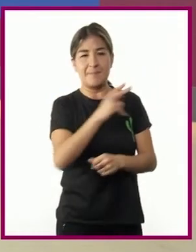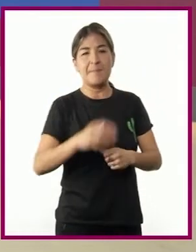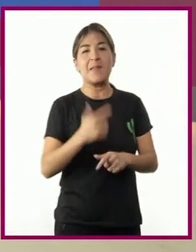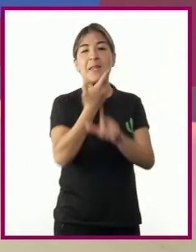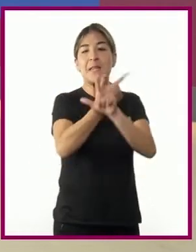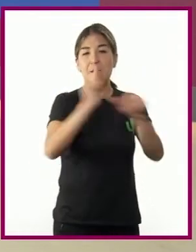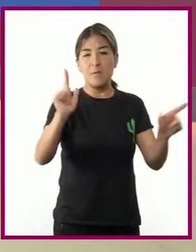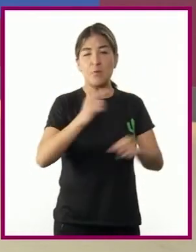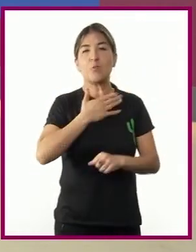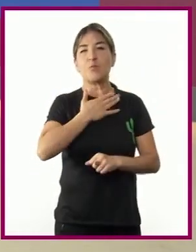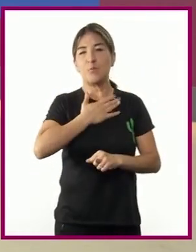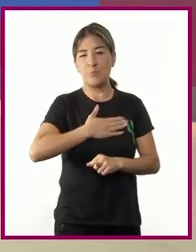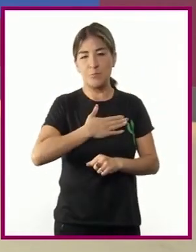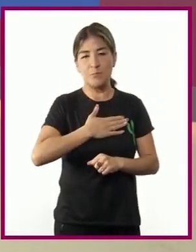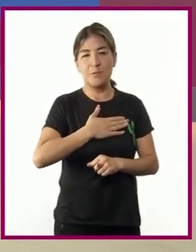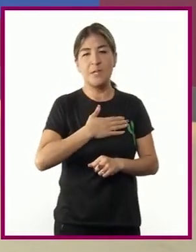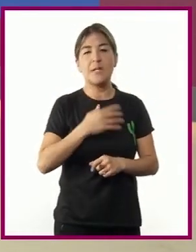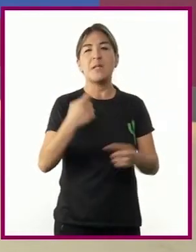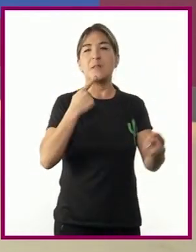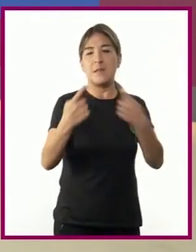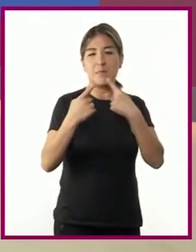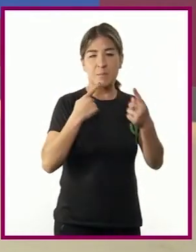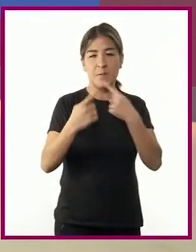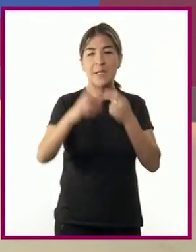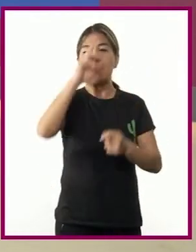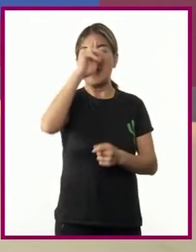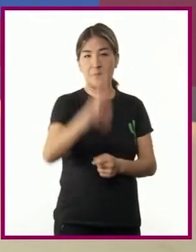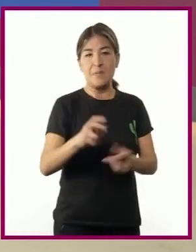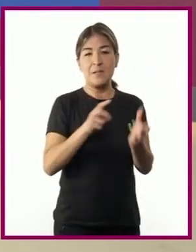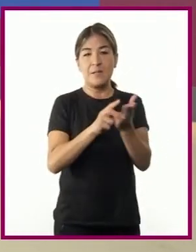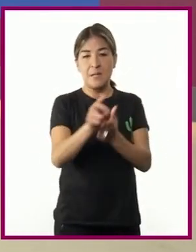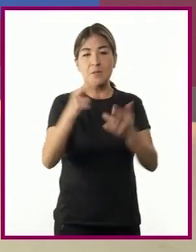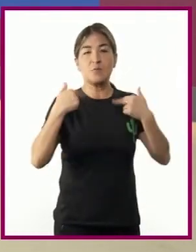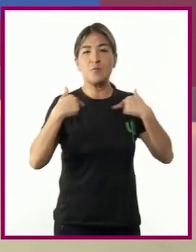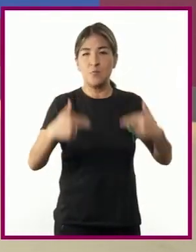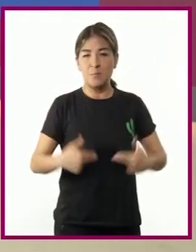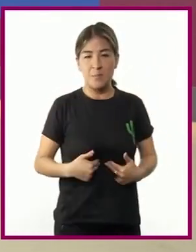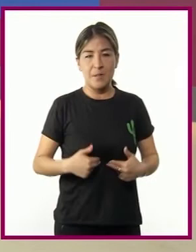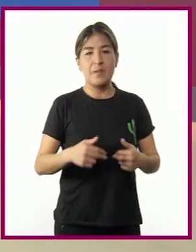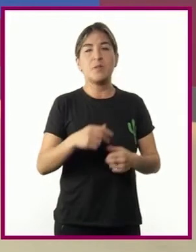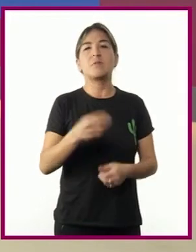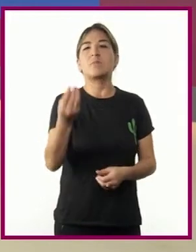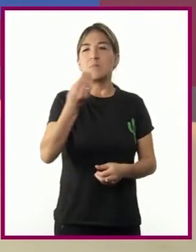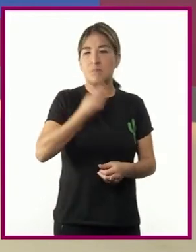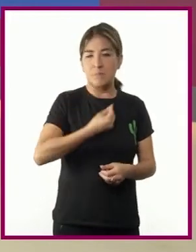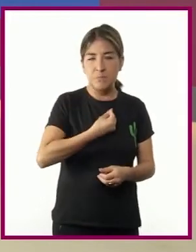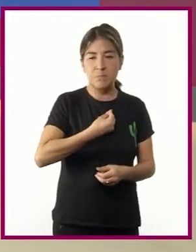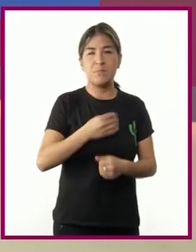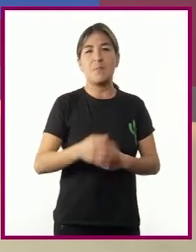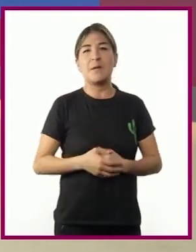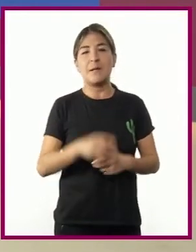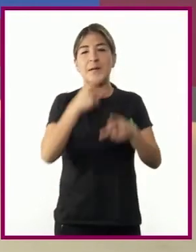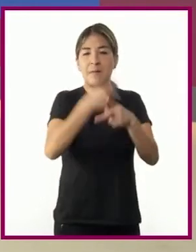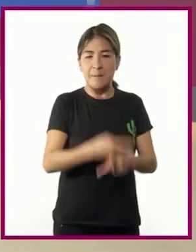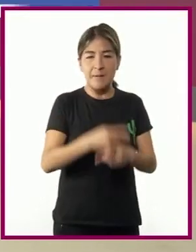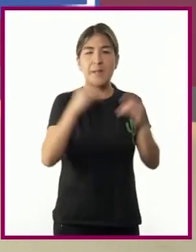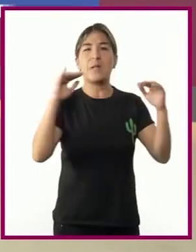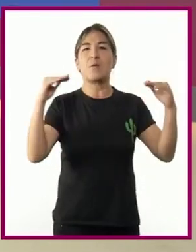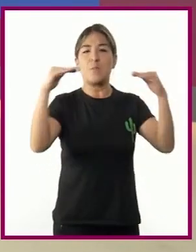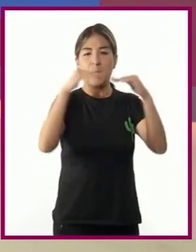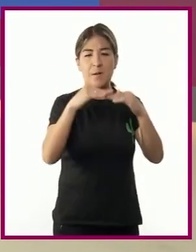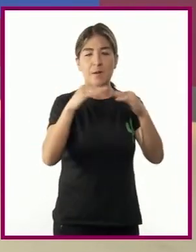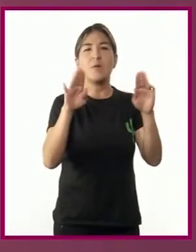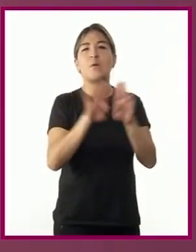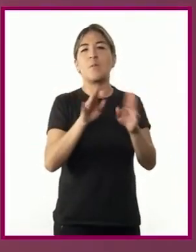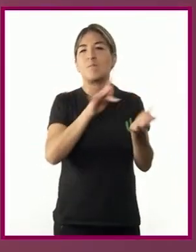libertad, justicia, democracia, respeto a los derechos humanos, tolerancia, igualdad,